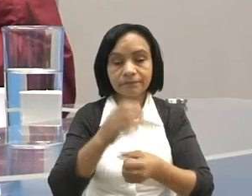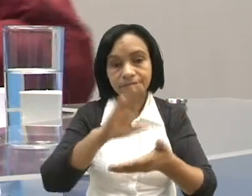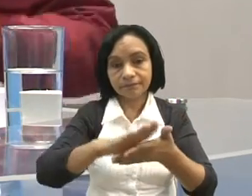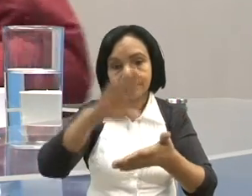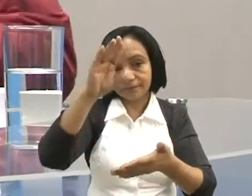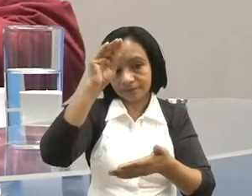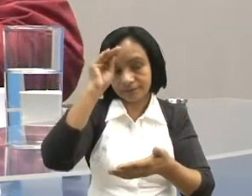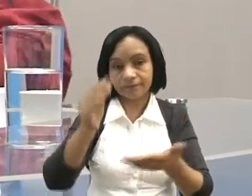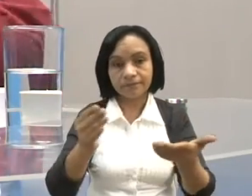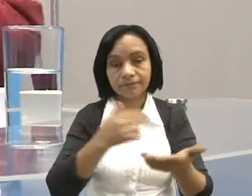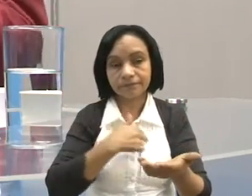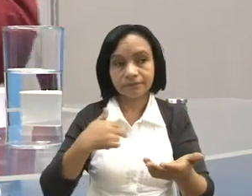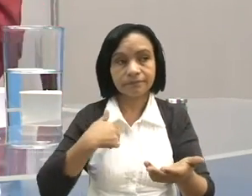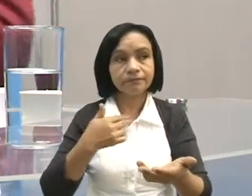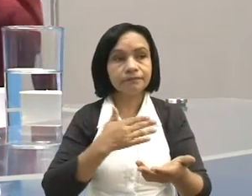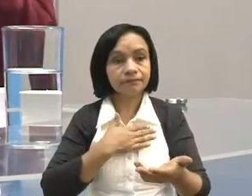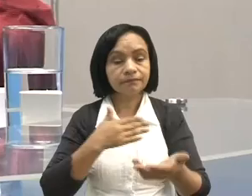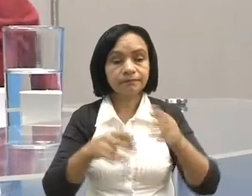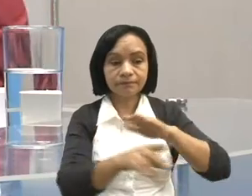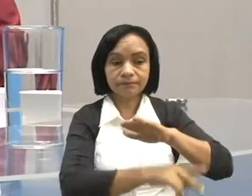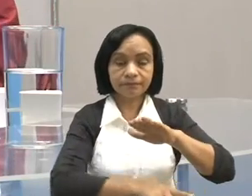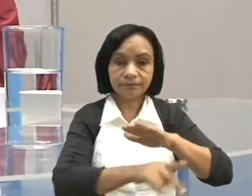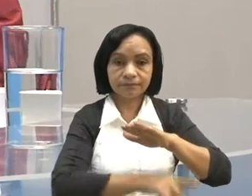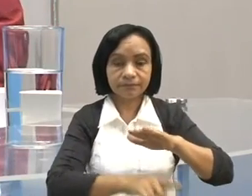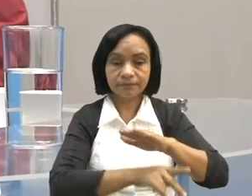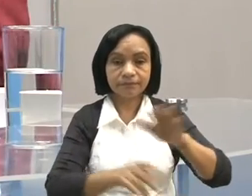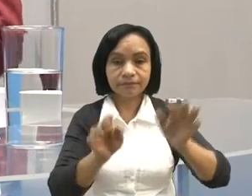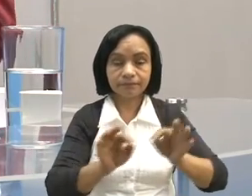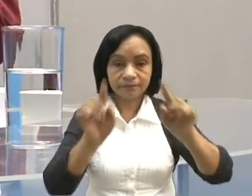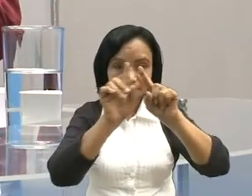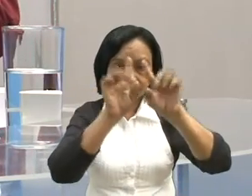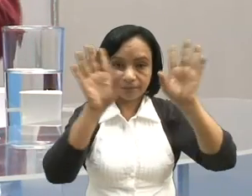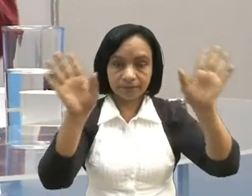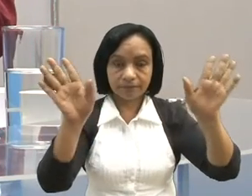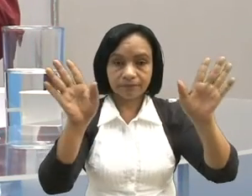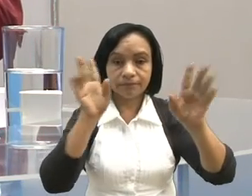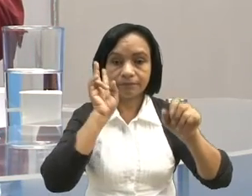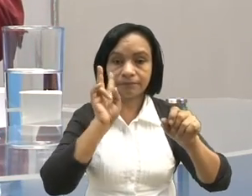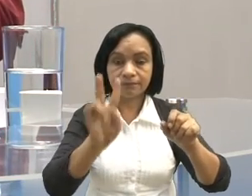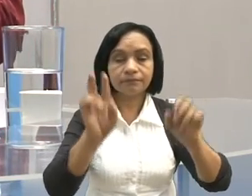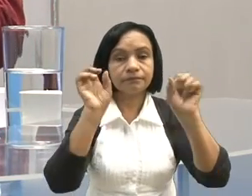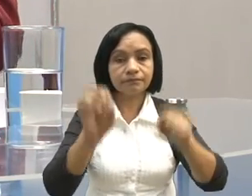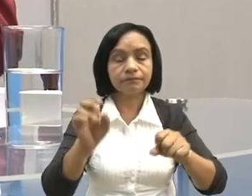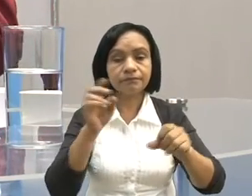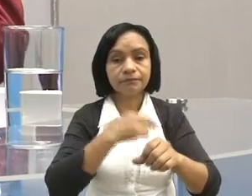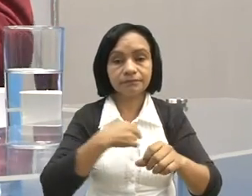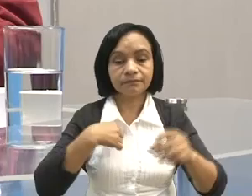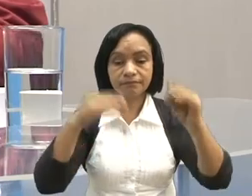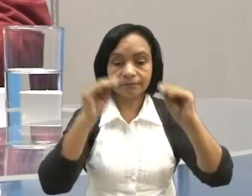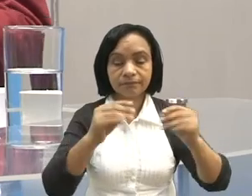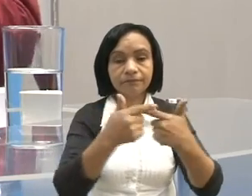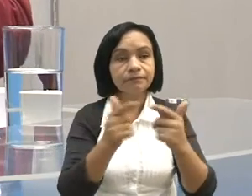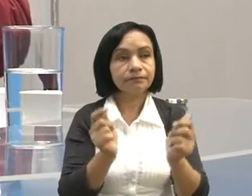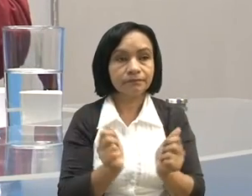aprendizaje. Yo creo que ese es, para mí, el nivel de preescolar es lo más clarito que de la visión que podemos tener de cómo hacer una educación en